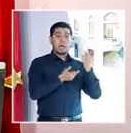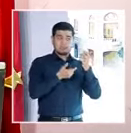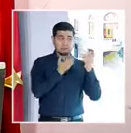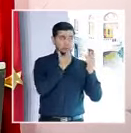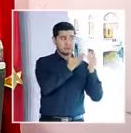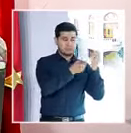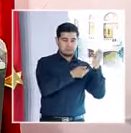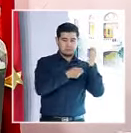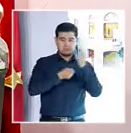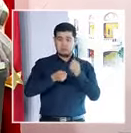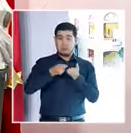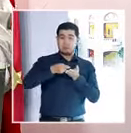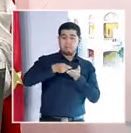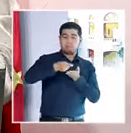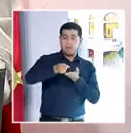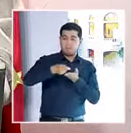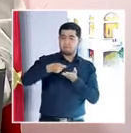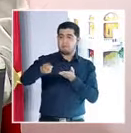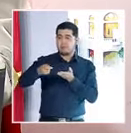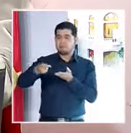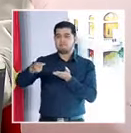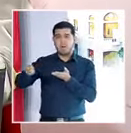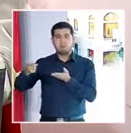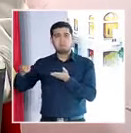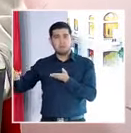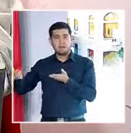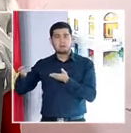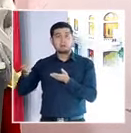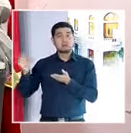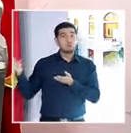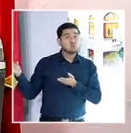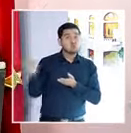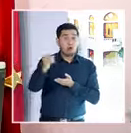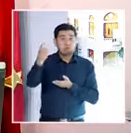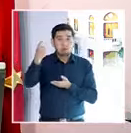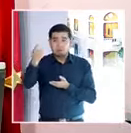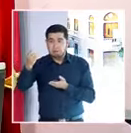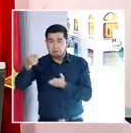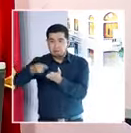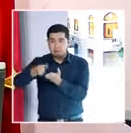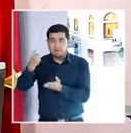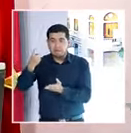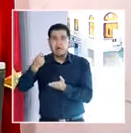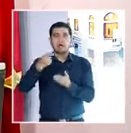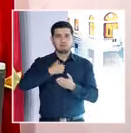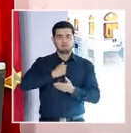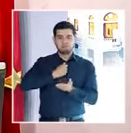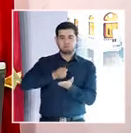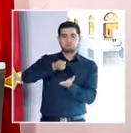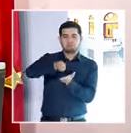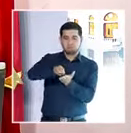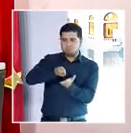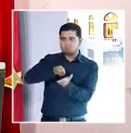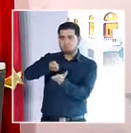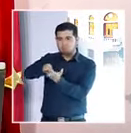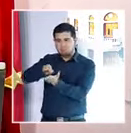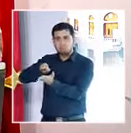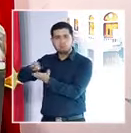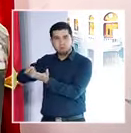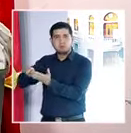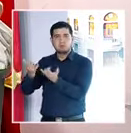millones de pesos para poder cancelar la deuda que se tiene con las diferentes